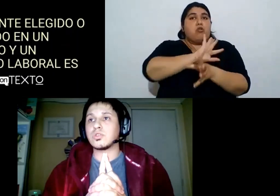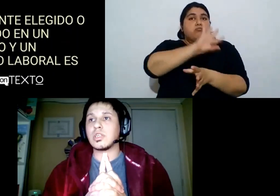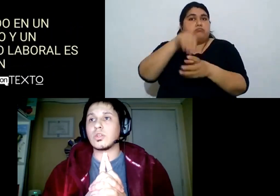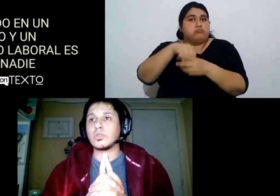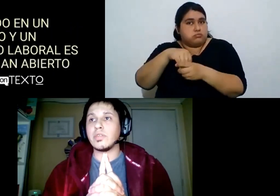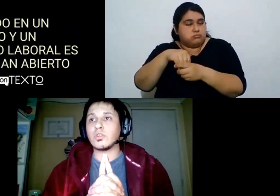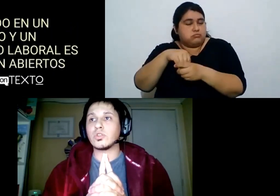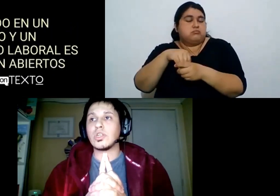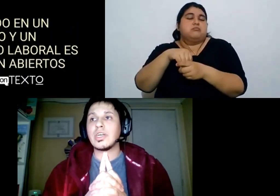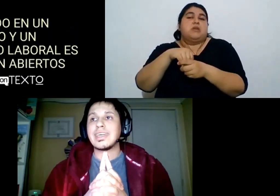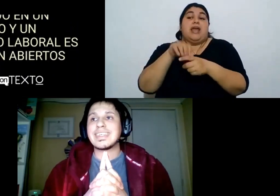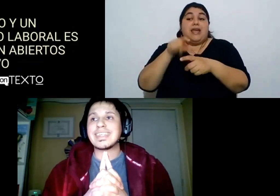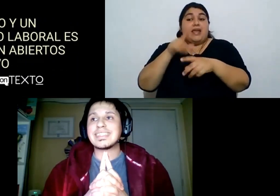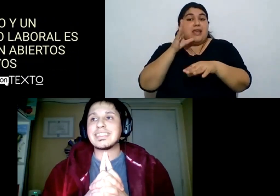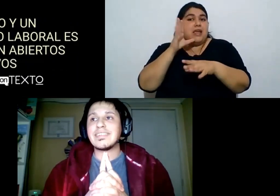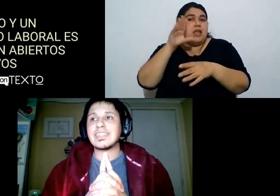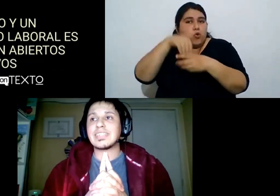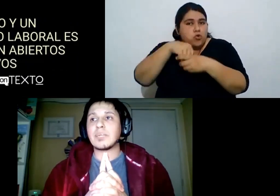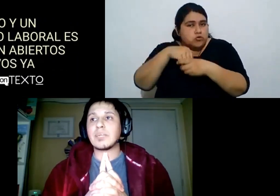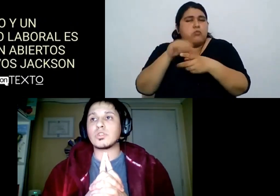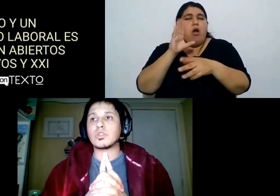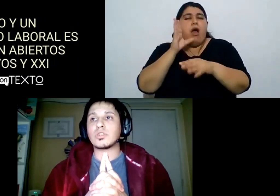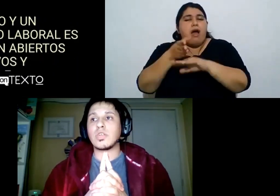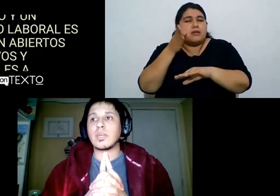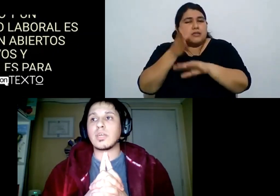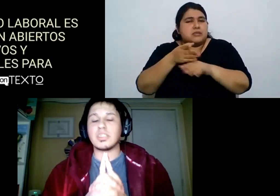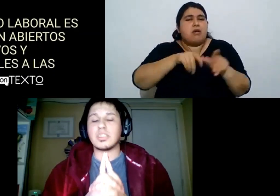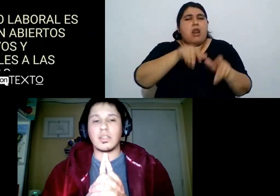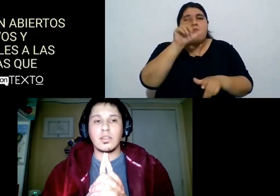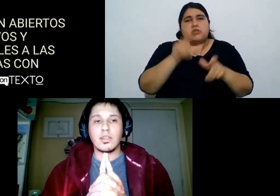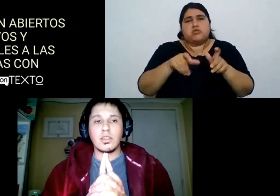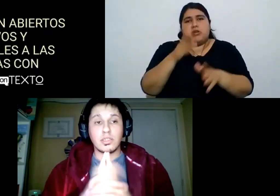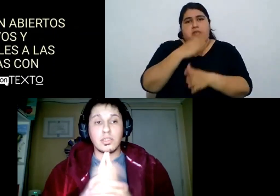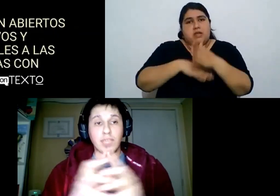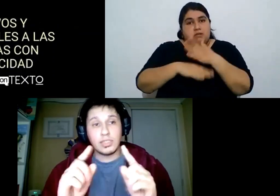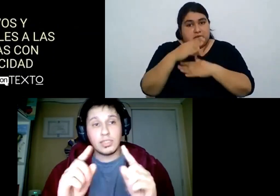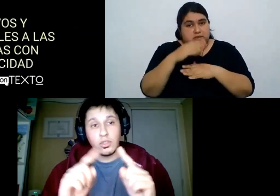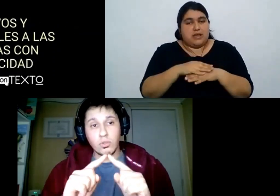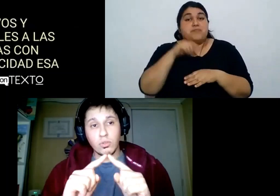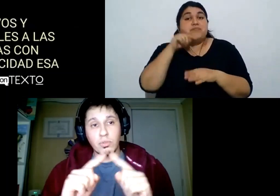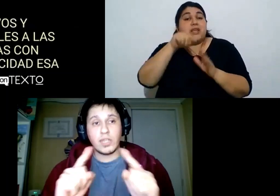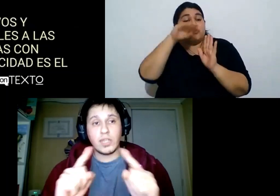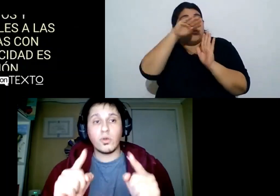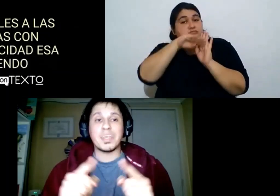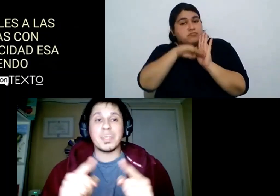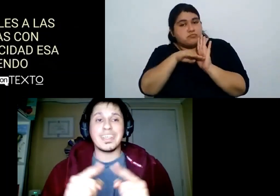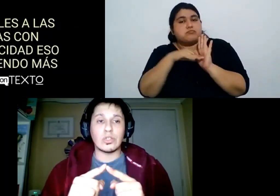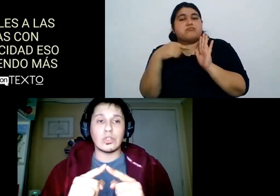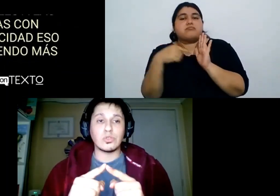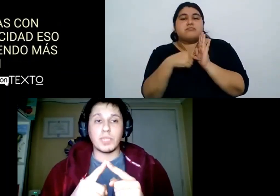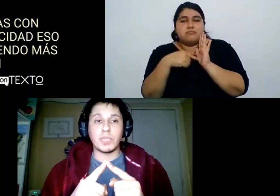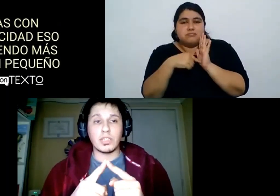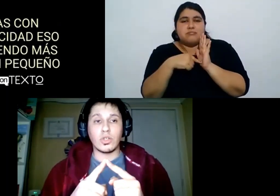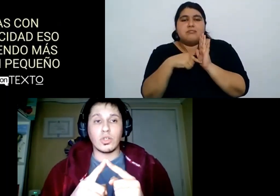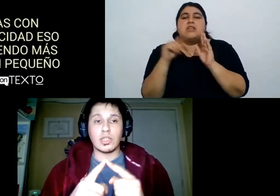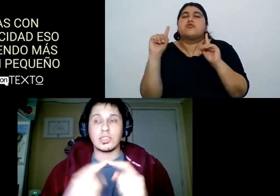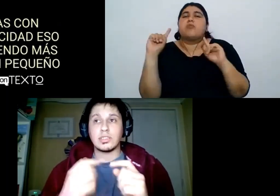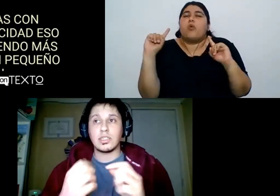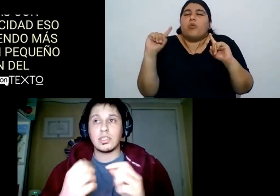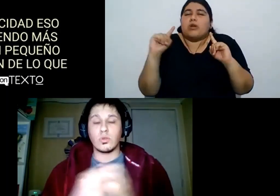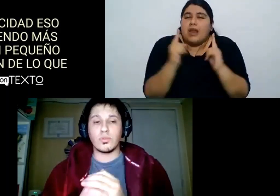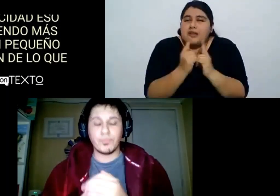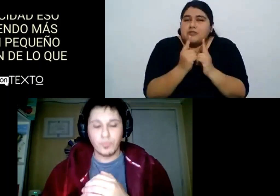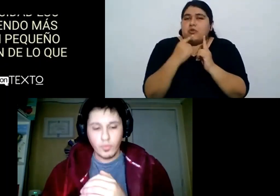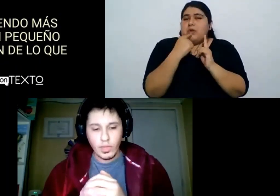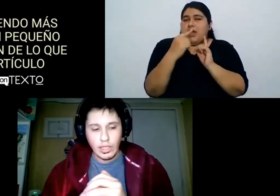abiertos, inclusivos y accesibles a las personas con discapacidad. Ese viene siendo más bien un pequeño resumen de lo que reza ese